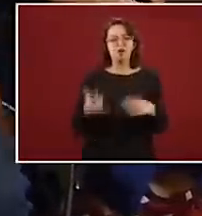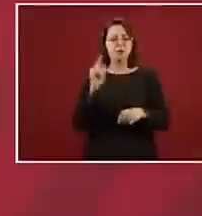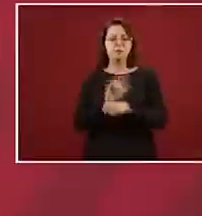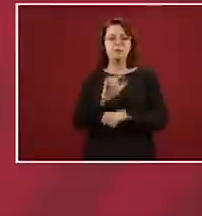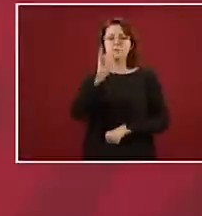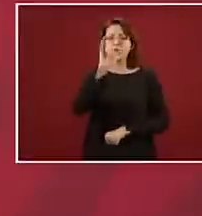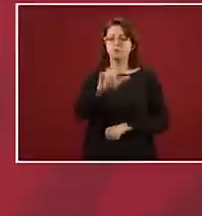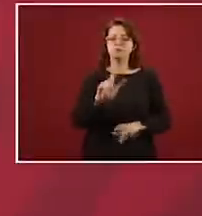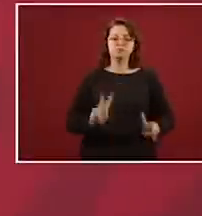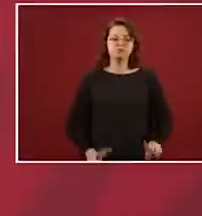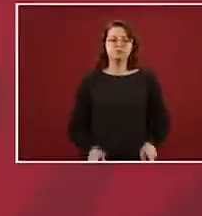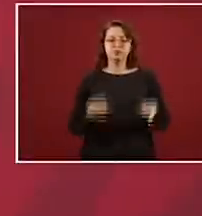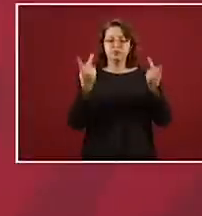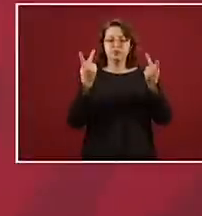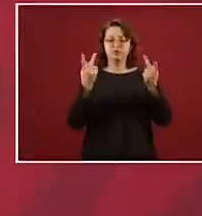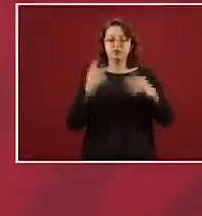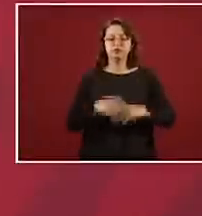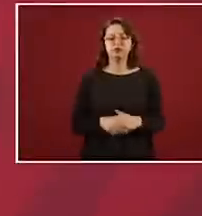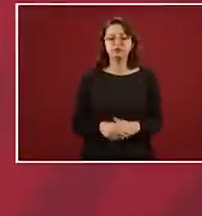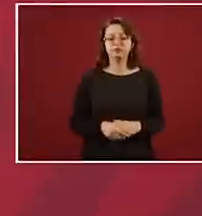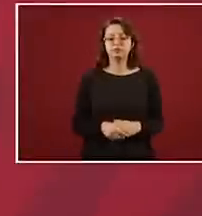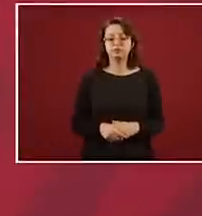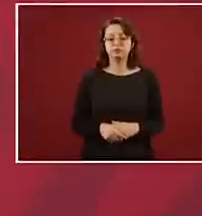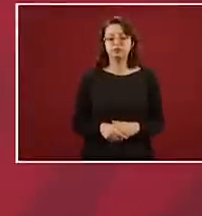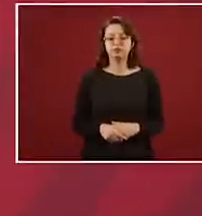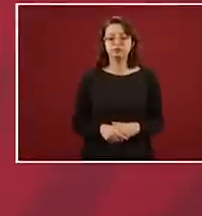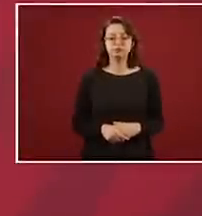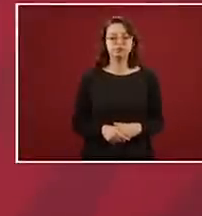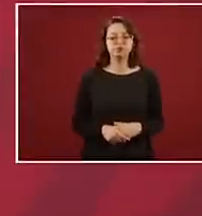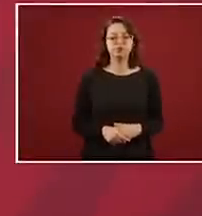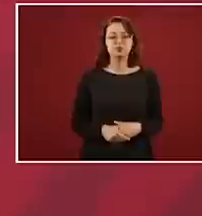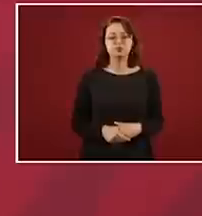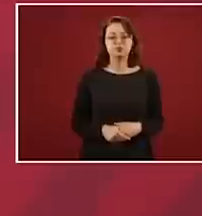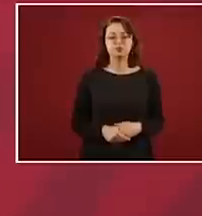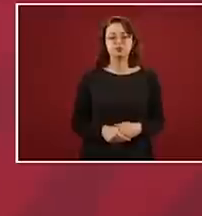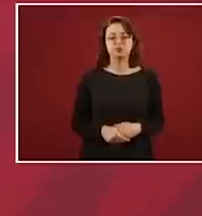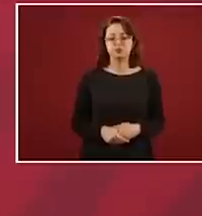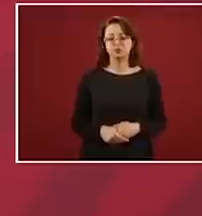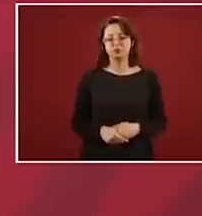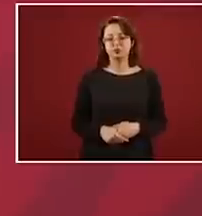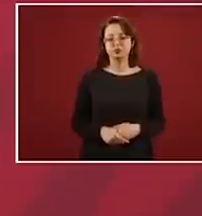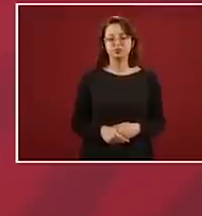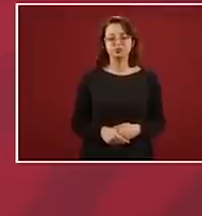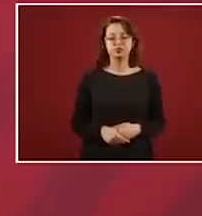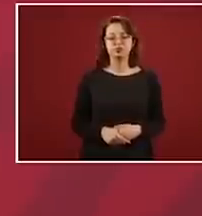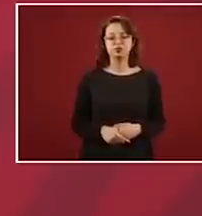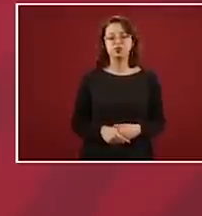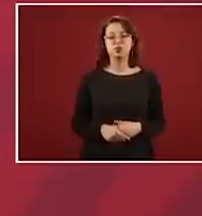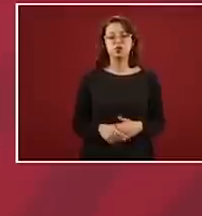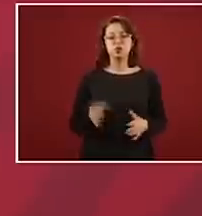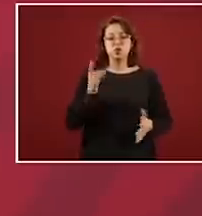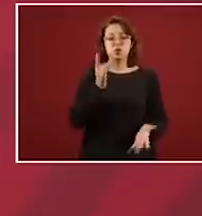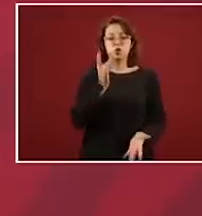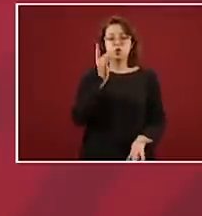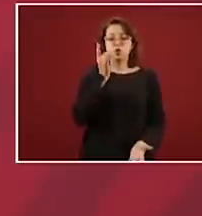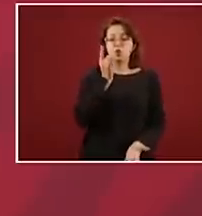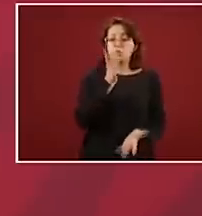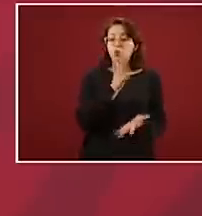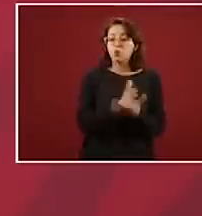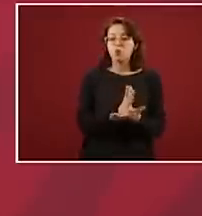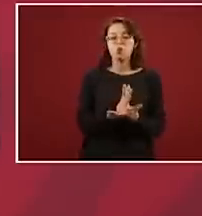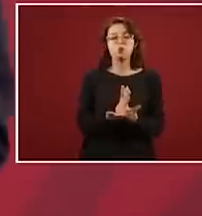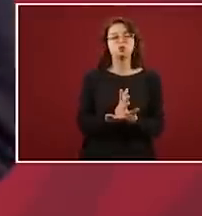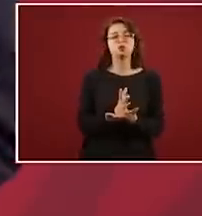y que solo quedaran los aviones que se utilizan para la seguridad, los que utiliza